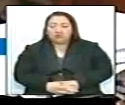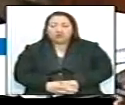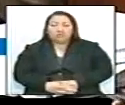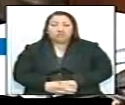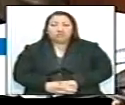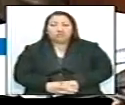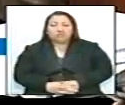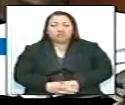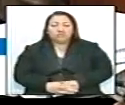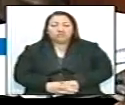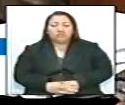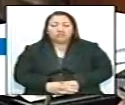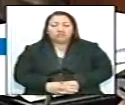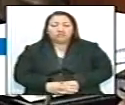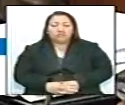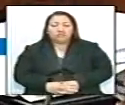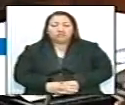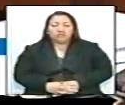opositor.